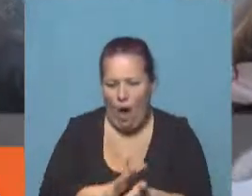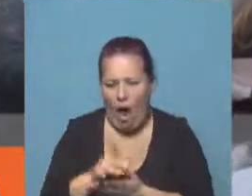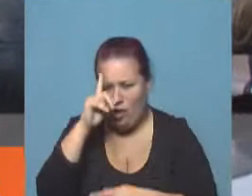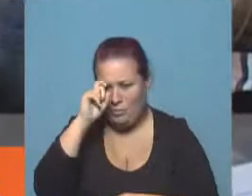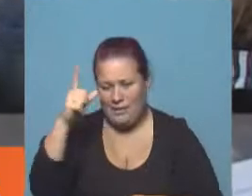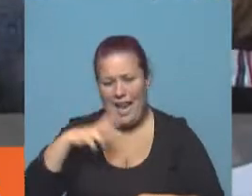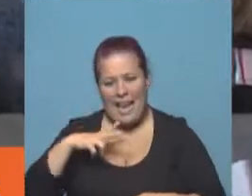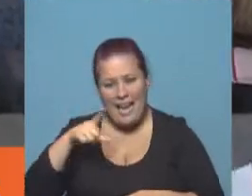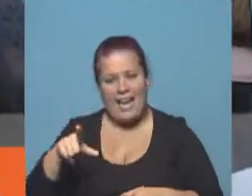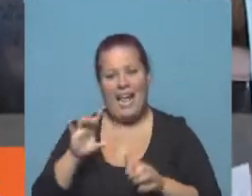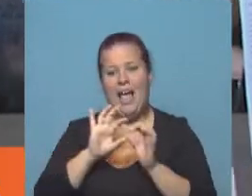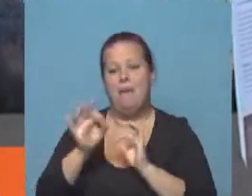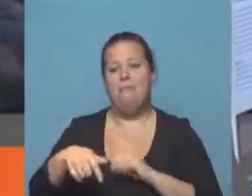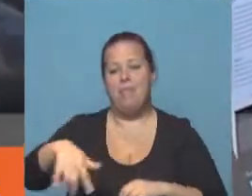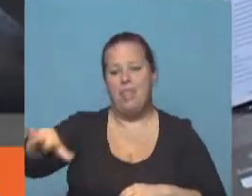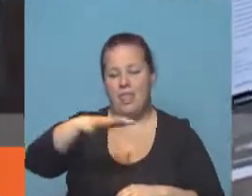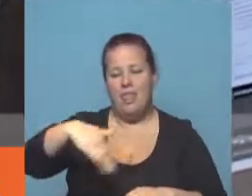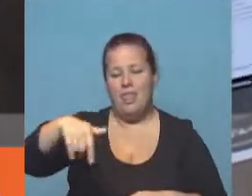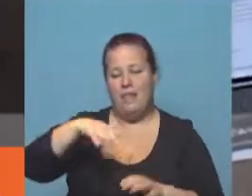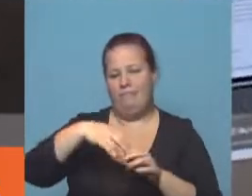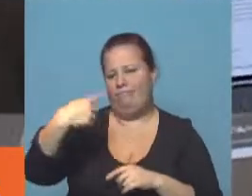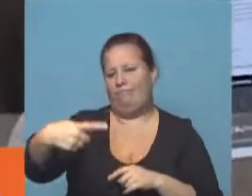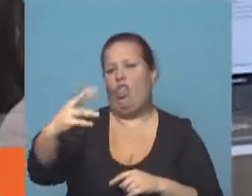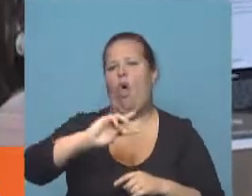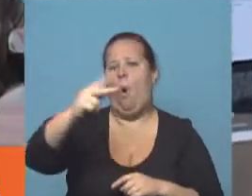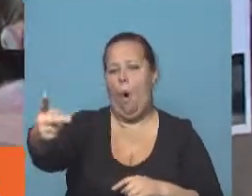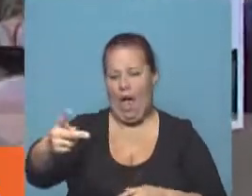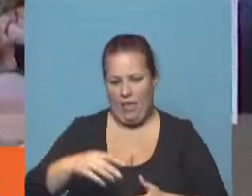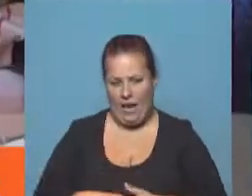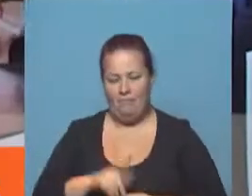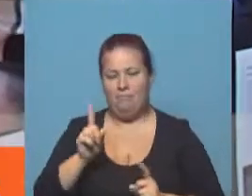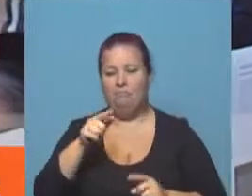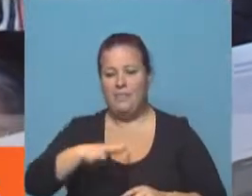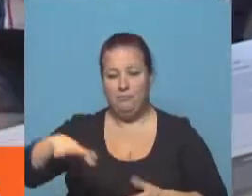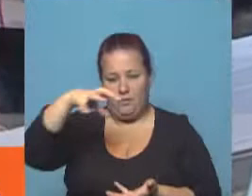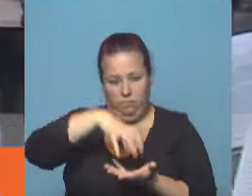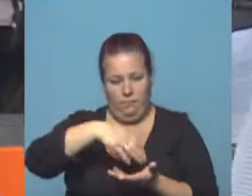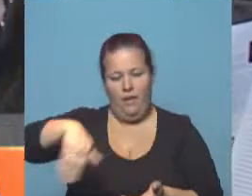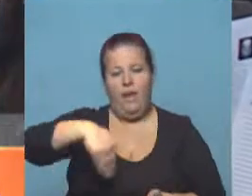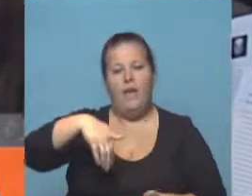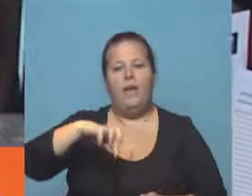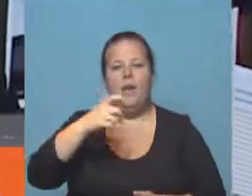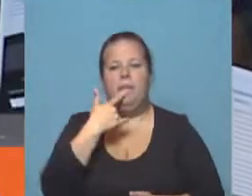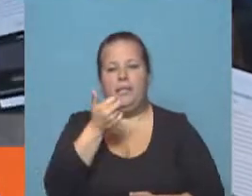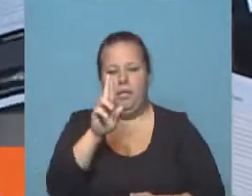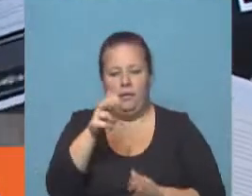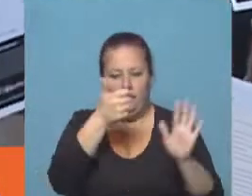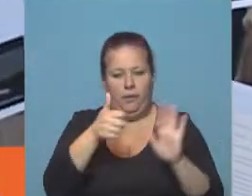Hospital de Clínicas, que está ubicado a escasas dos cuadras de esta sede, ubicada en